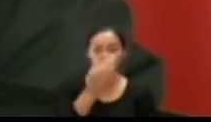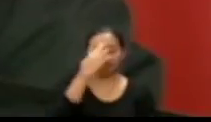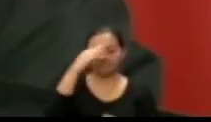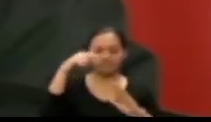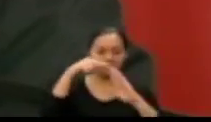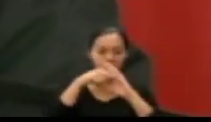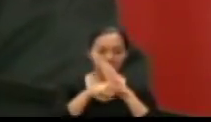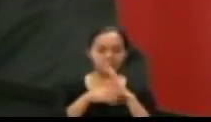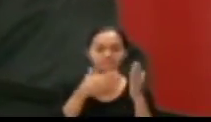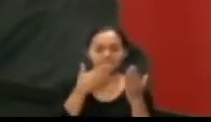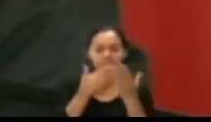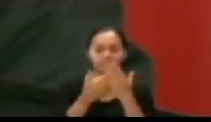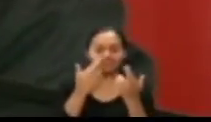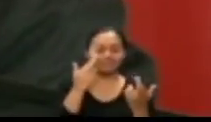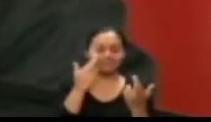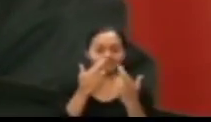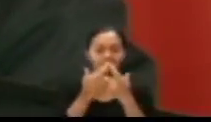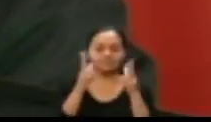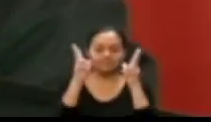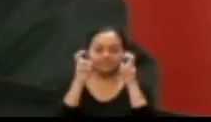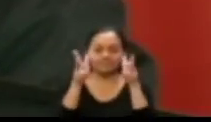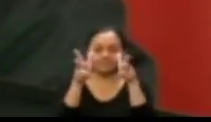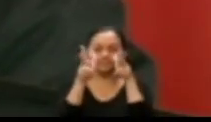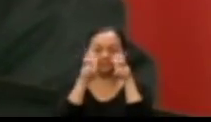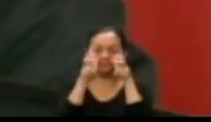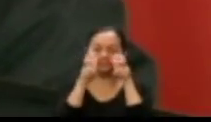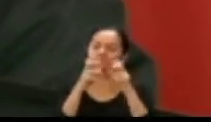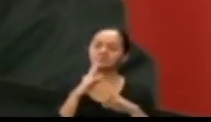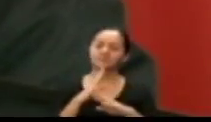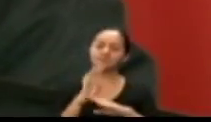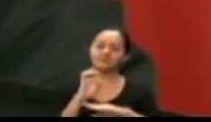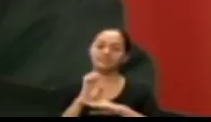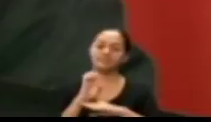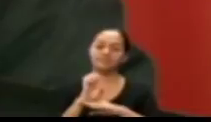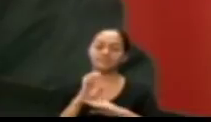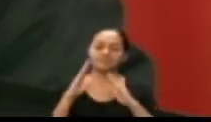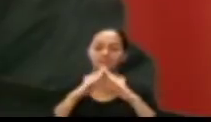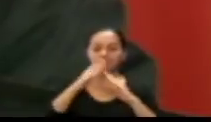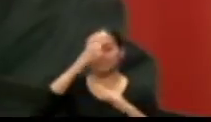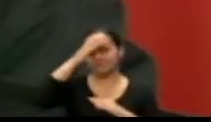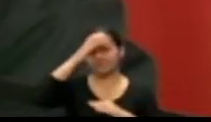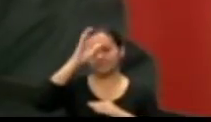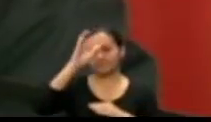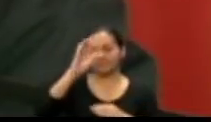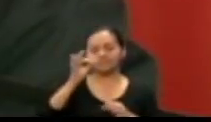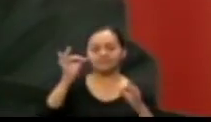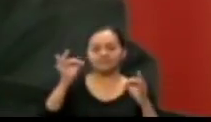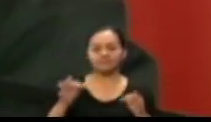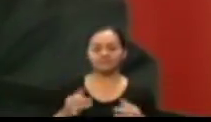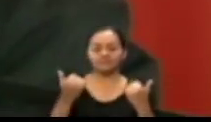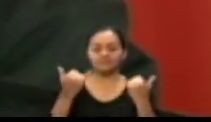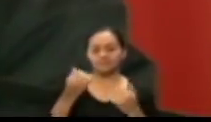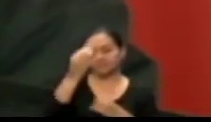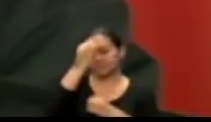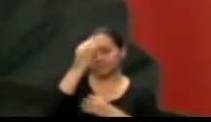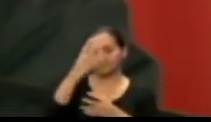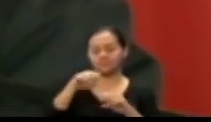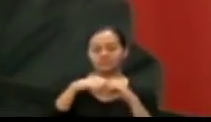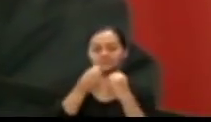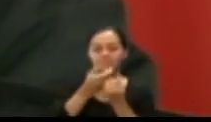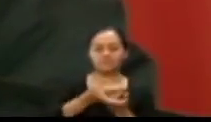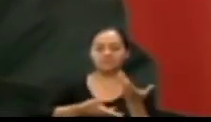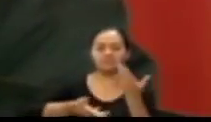por habernos escuchado y mirado. Habla Ecuador desde el Ágora de la Casa de la Cultura, cumple con este espacio de